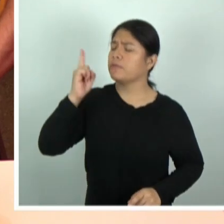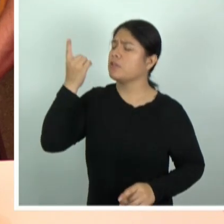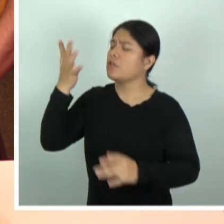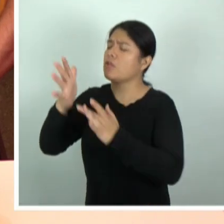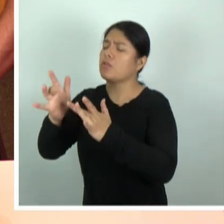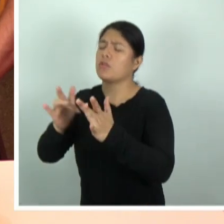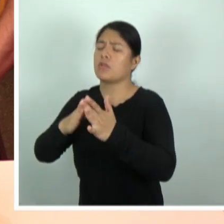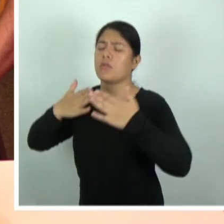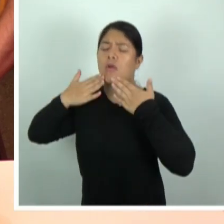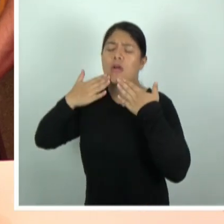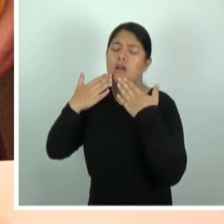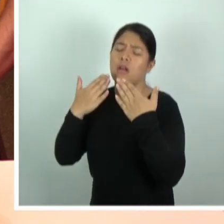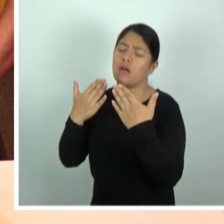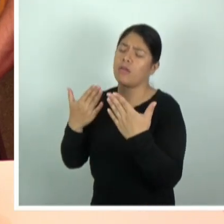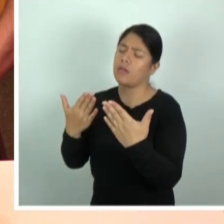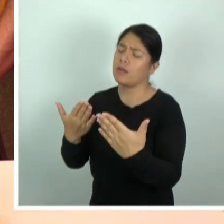quiero darte las gracias